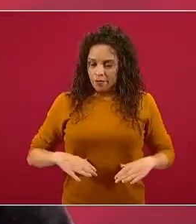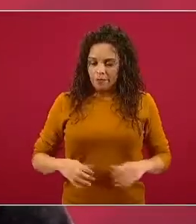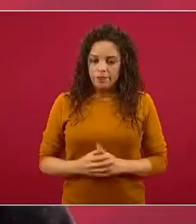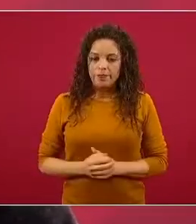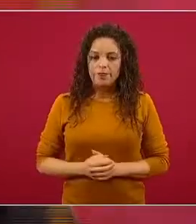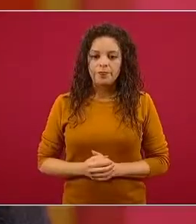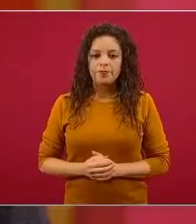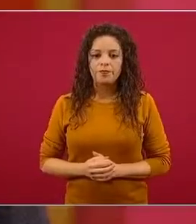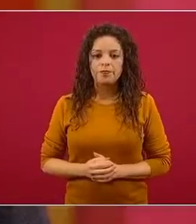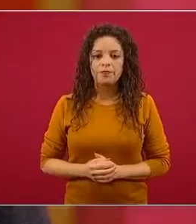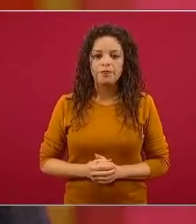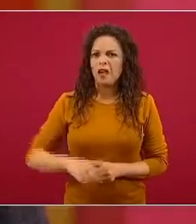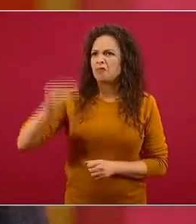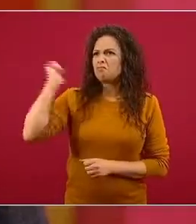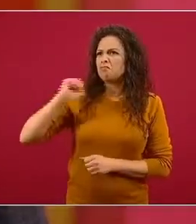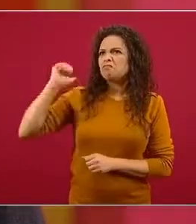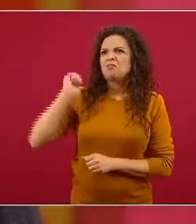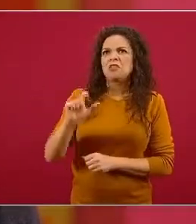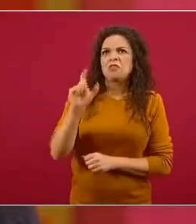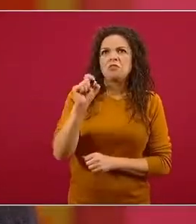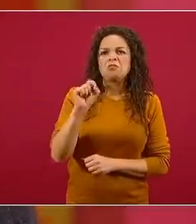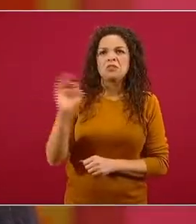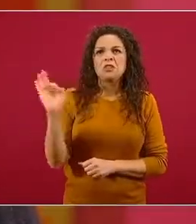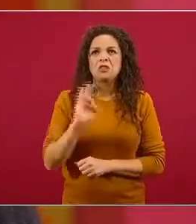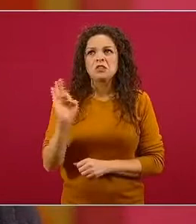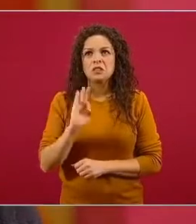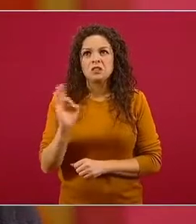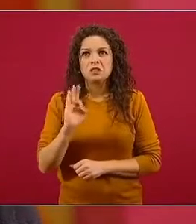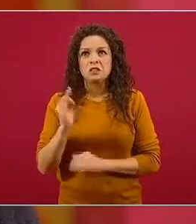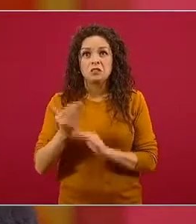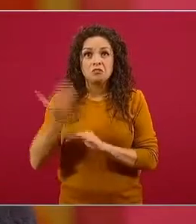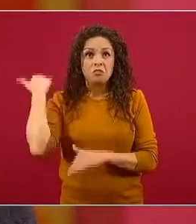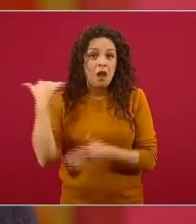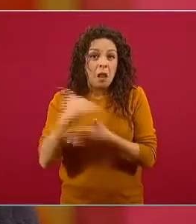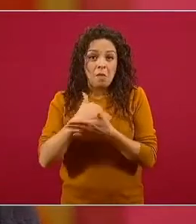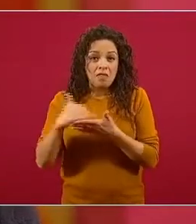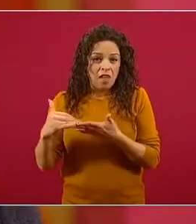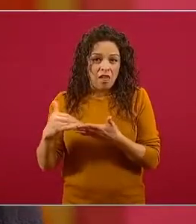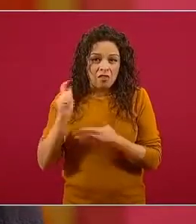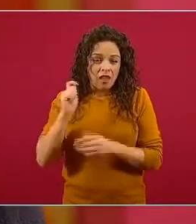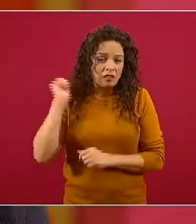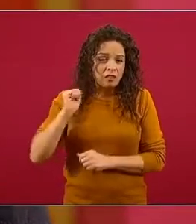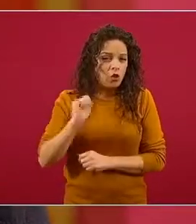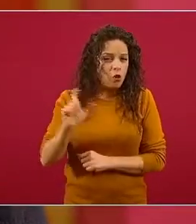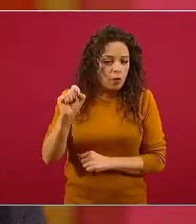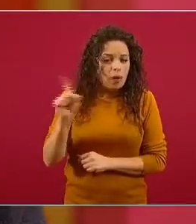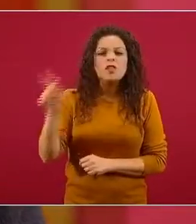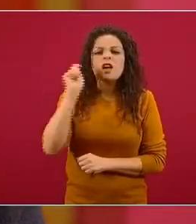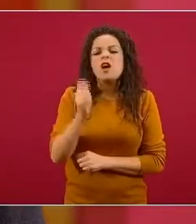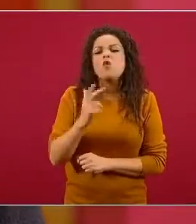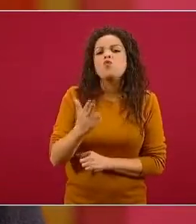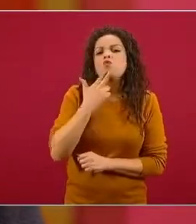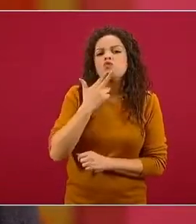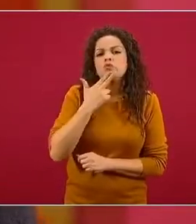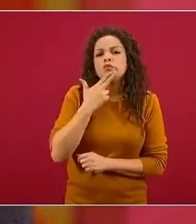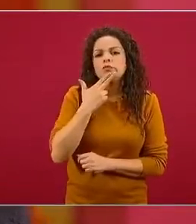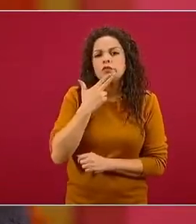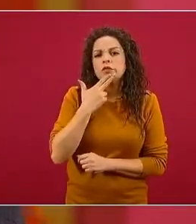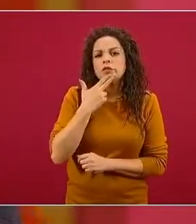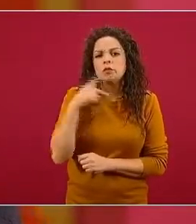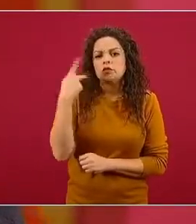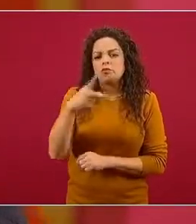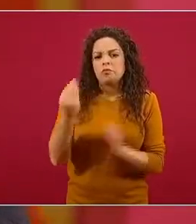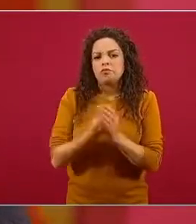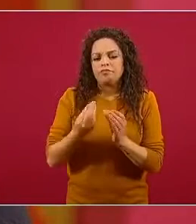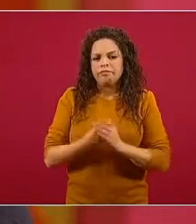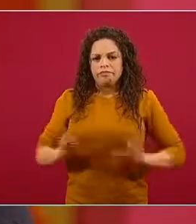En el siglo XX, quizá en la primera mitad del siglo XX, se usaba un tipo de tecnología que